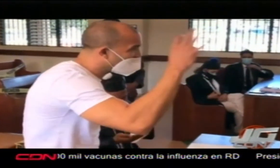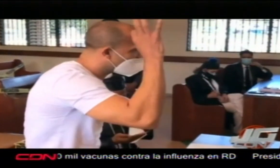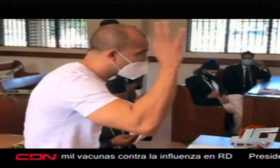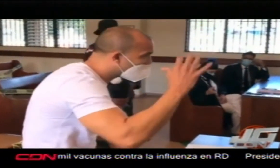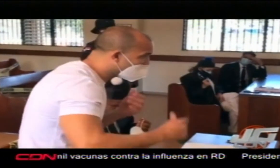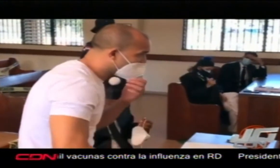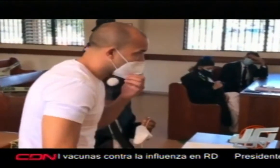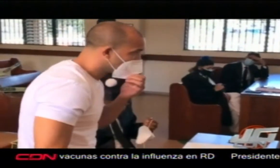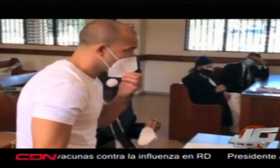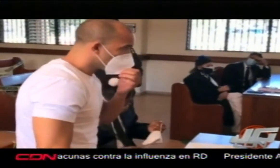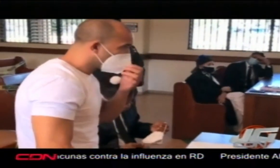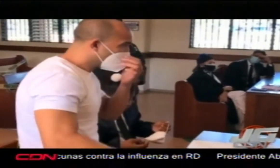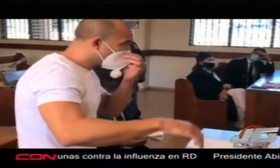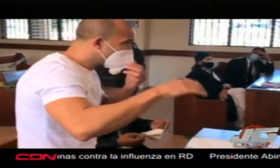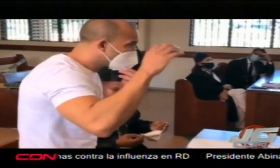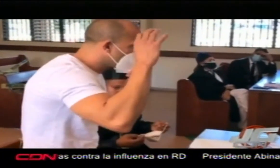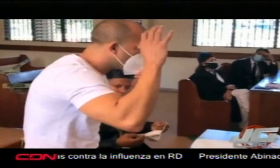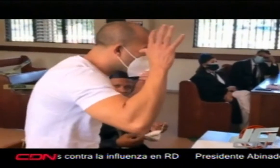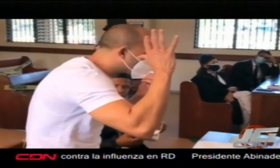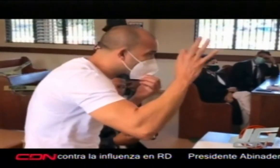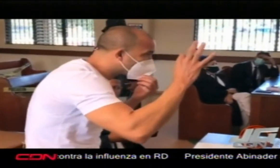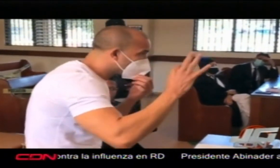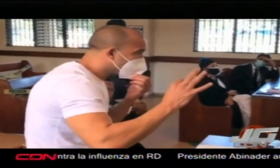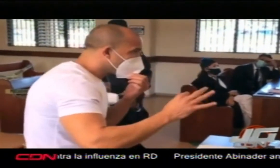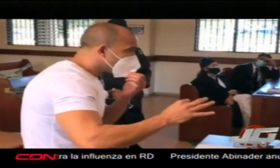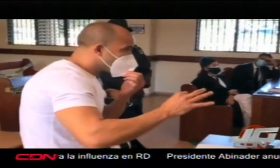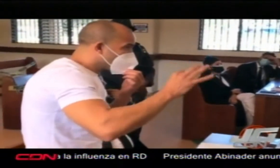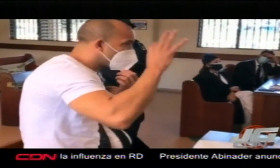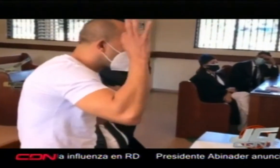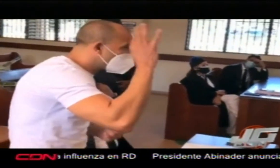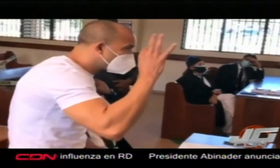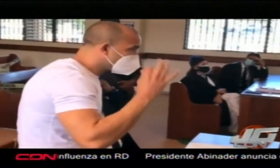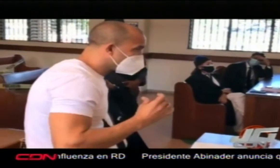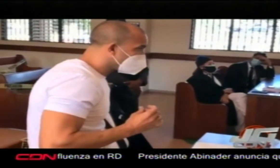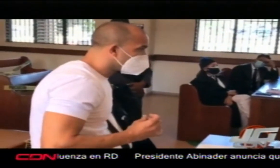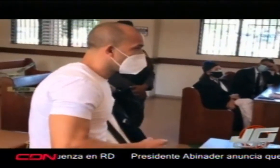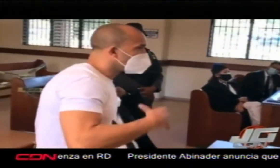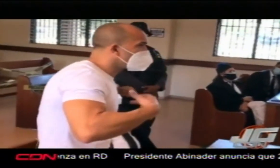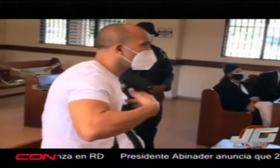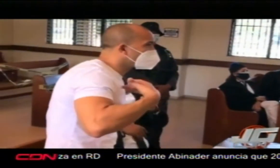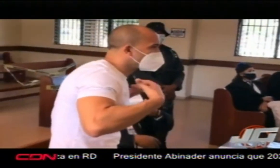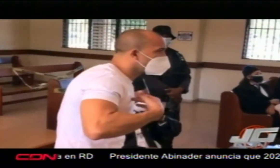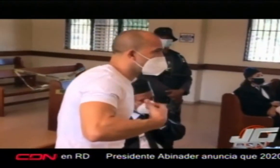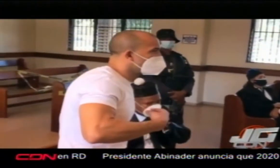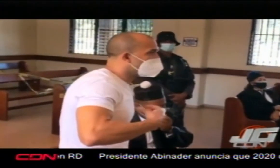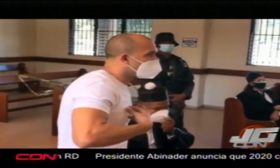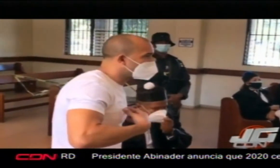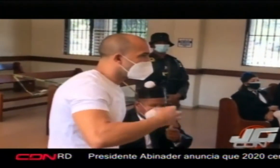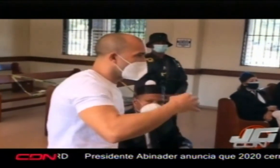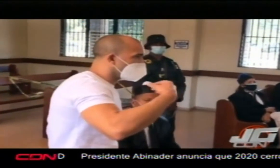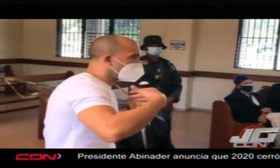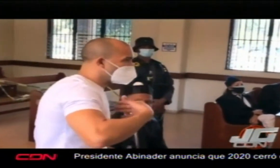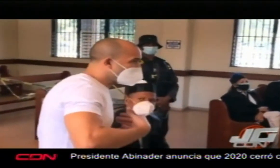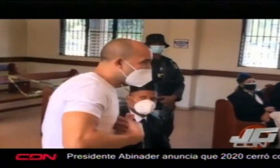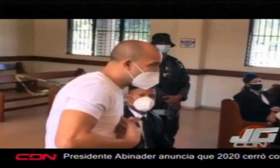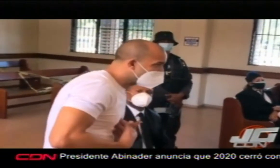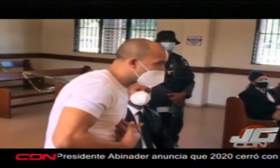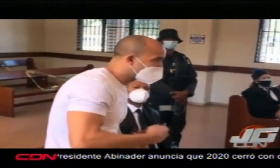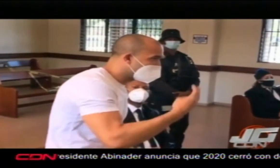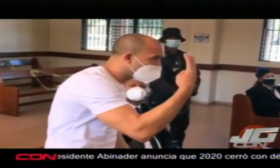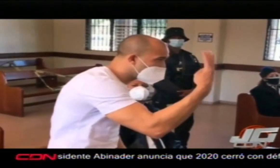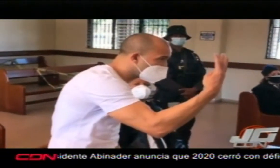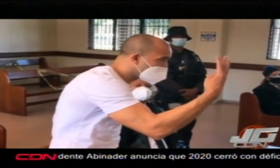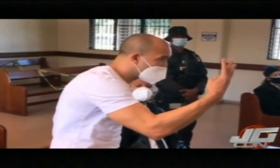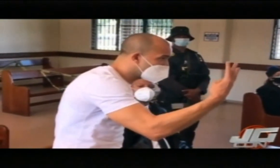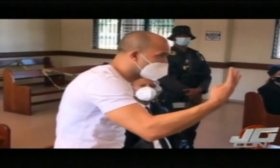la levantaré, porque es la bendición más grande que puede existir, porque Dios me ha bendecido también a mí con mis hijas de ellas, que